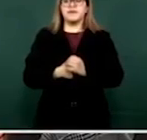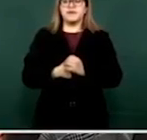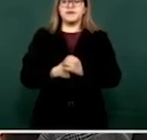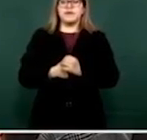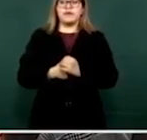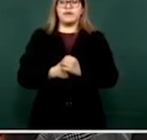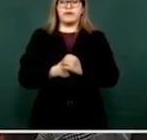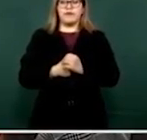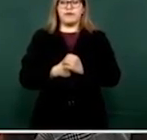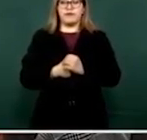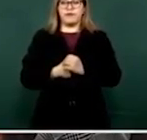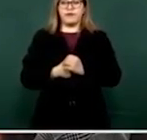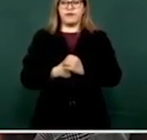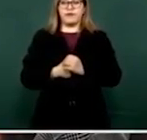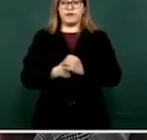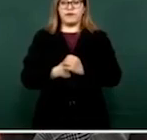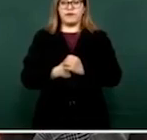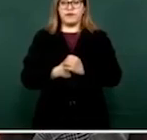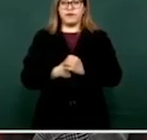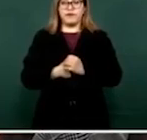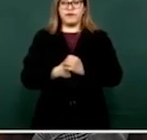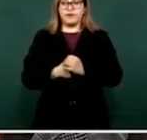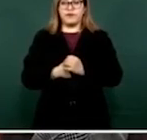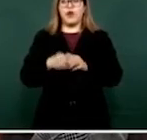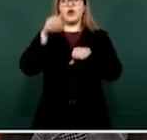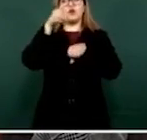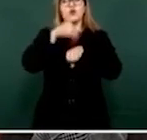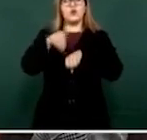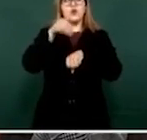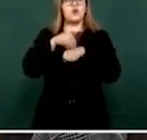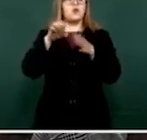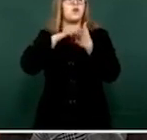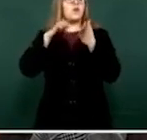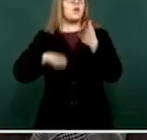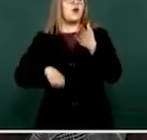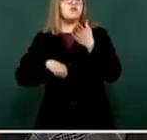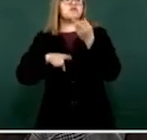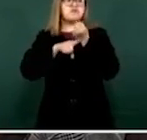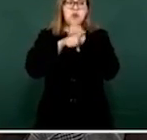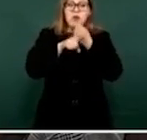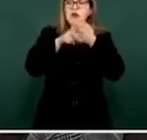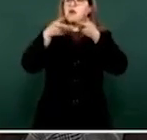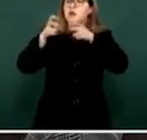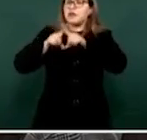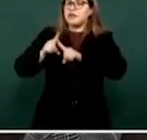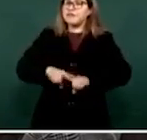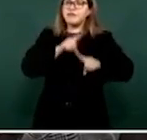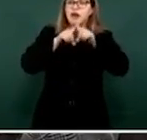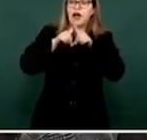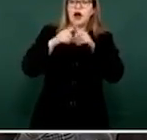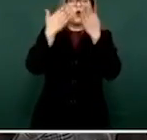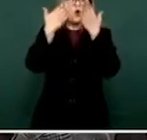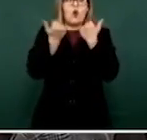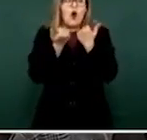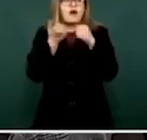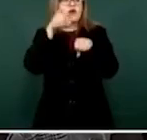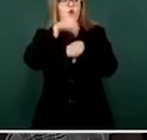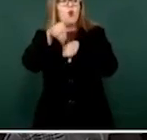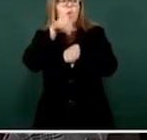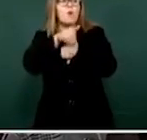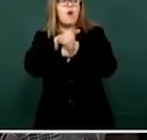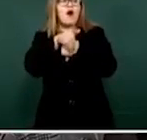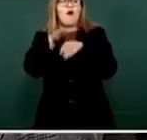datos de delitos que no tienen cifra negra.